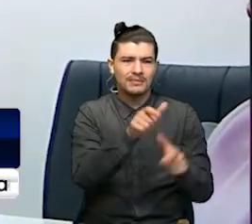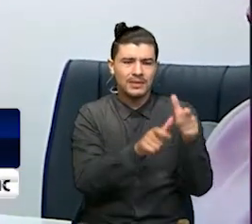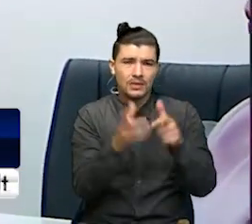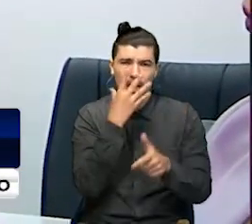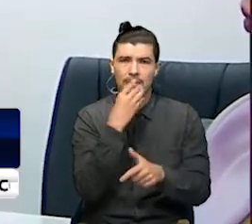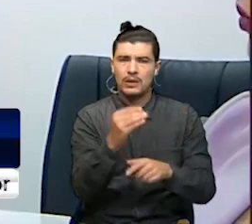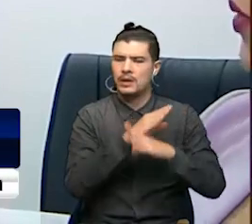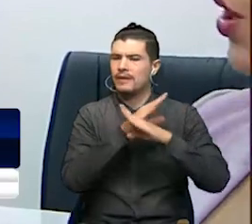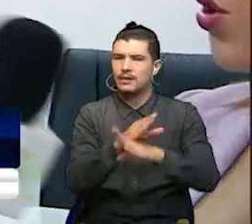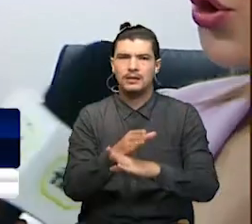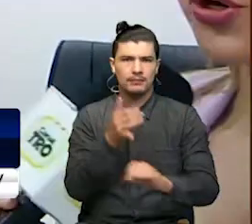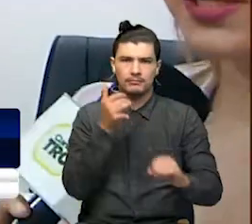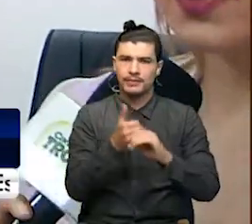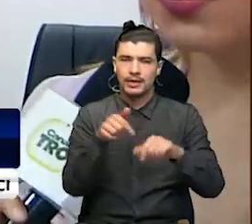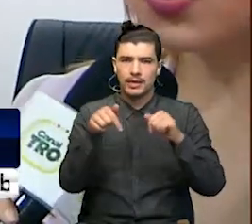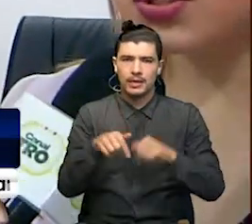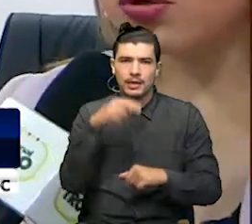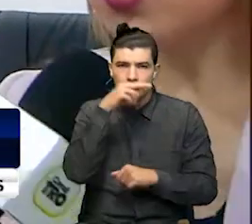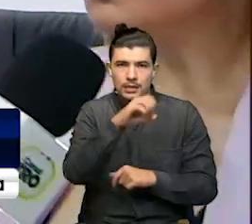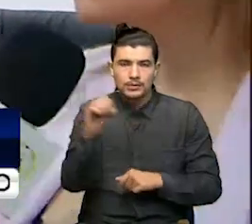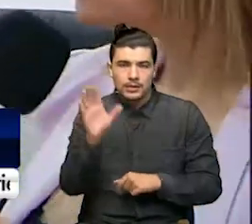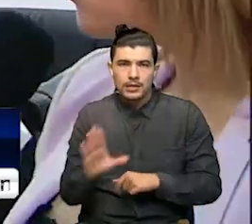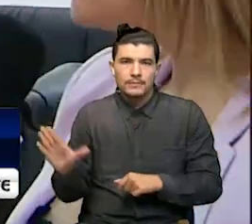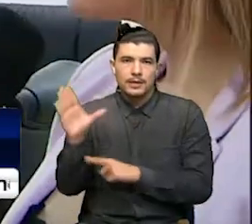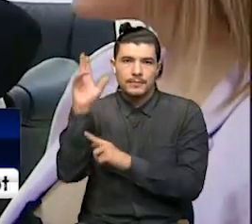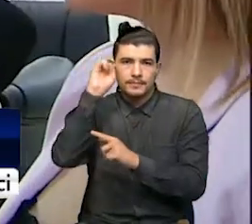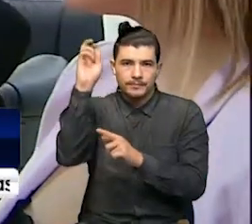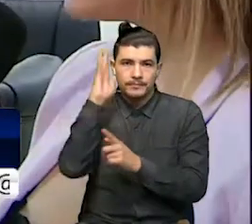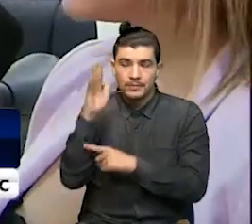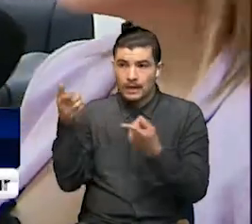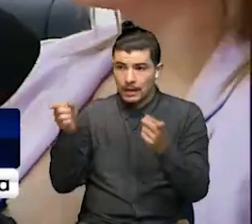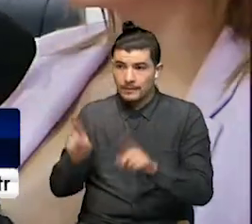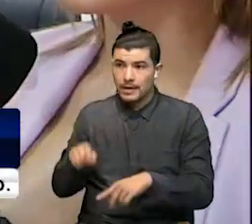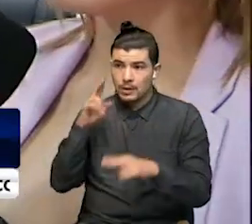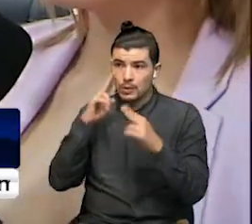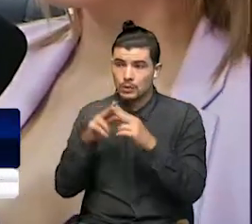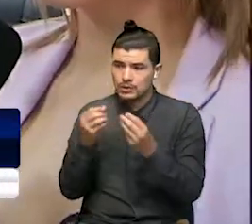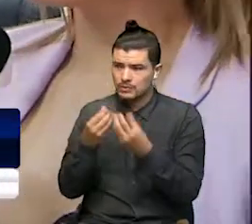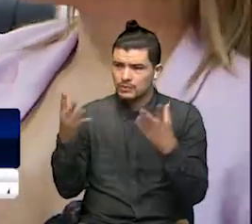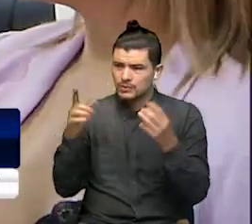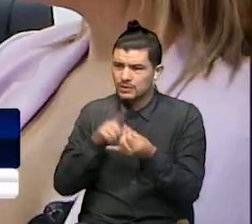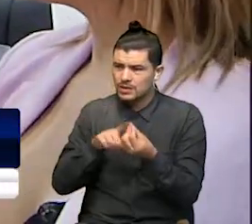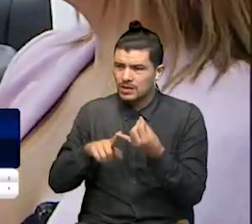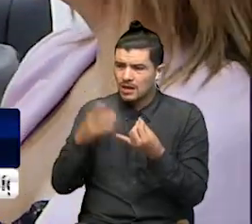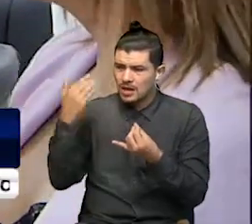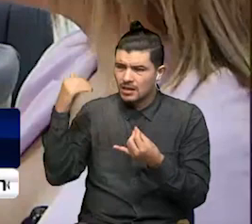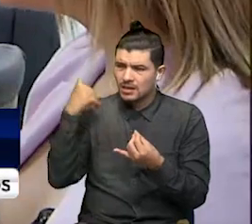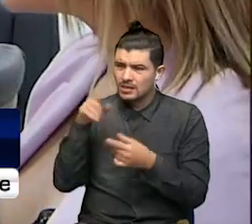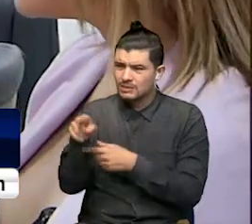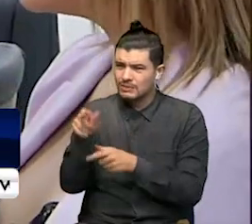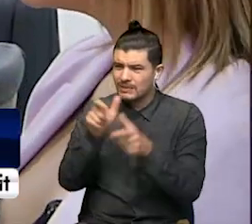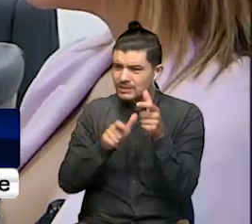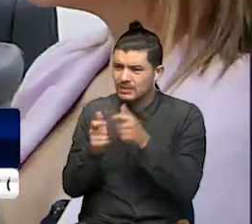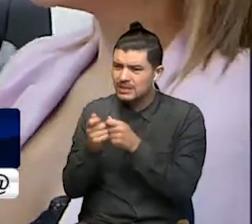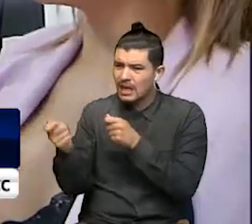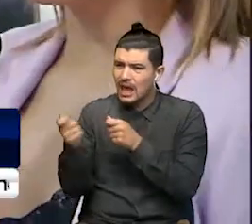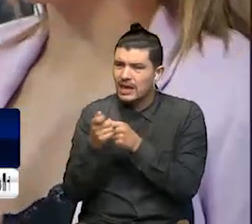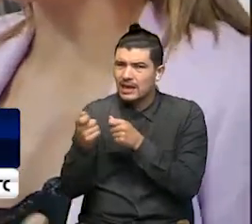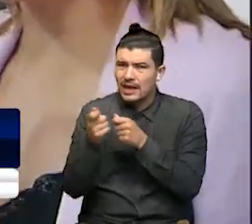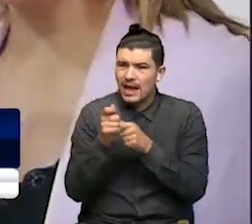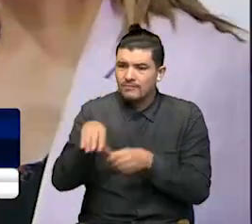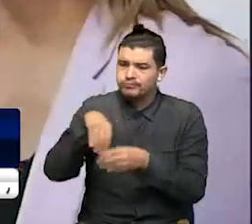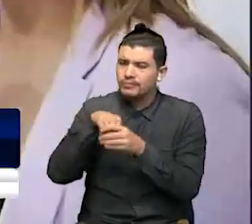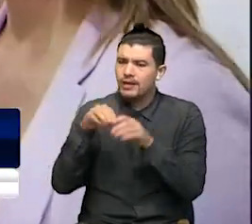nuestros niños en norte de santander coronel también hemos tenido conocimiento de muchos casos que en su mayoría pues provienen de personas muy cercanas que